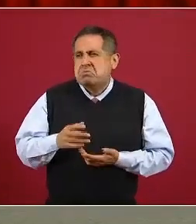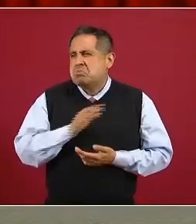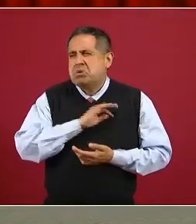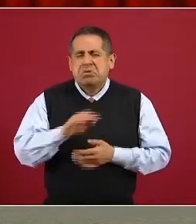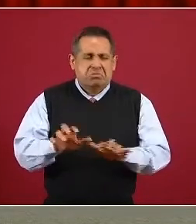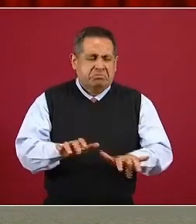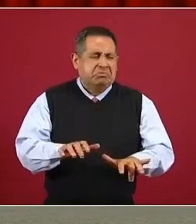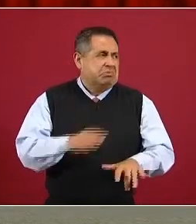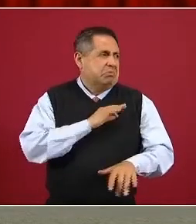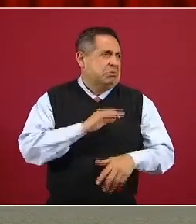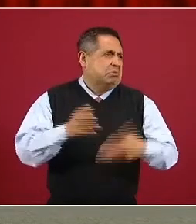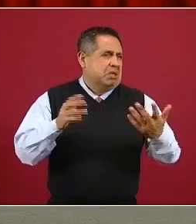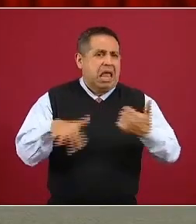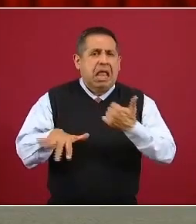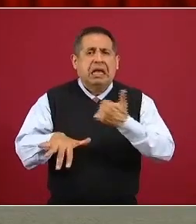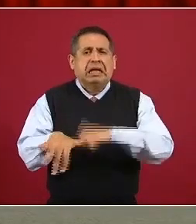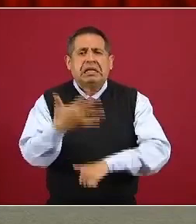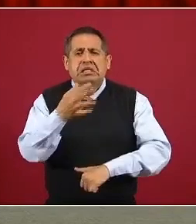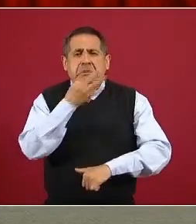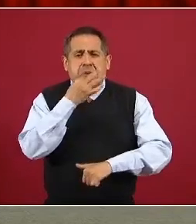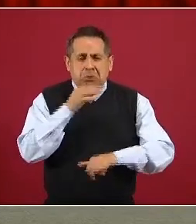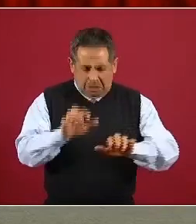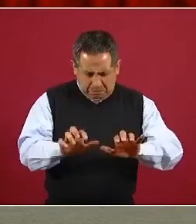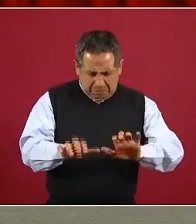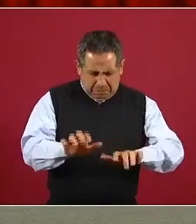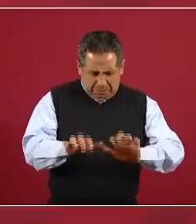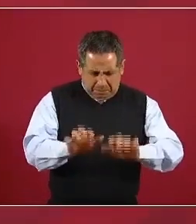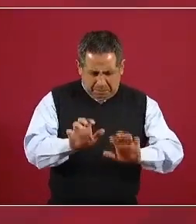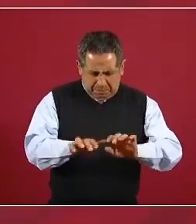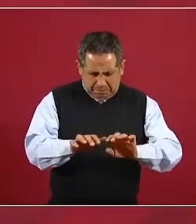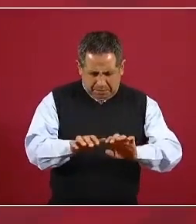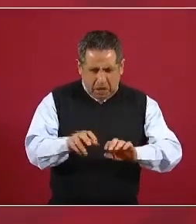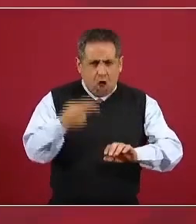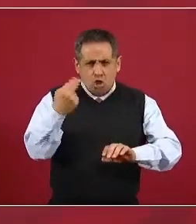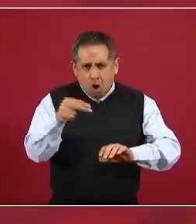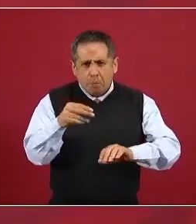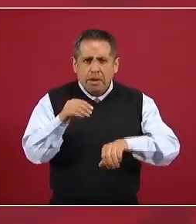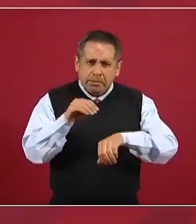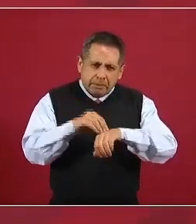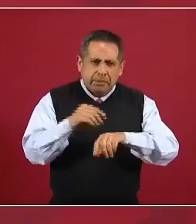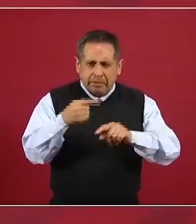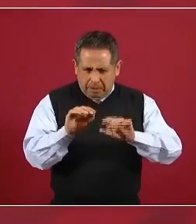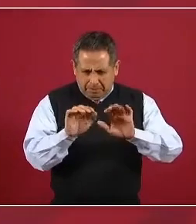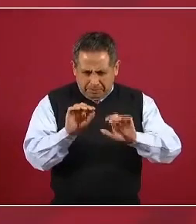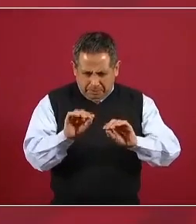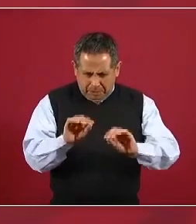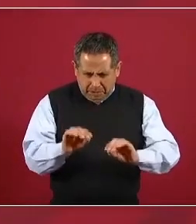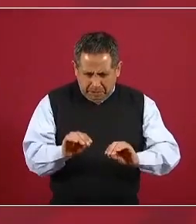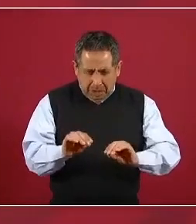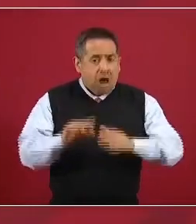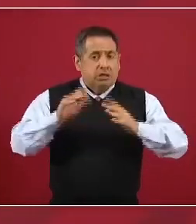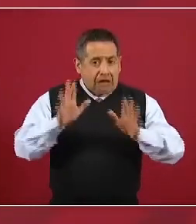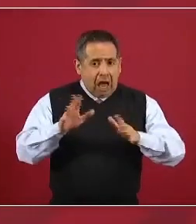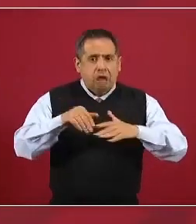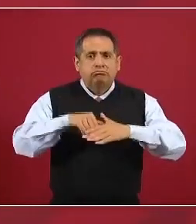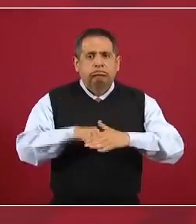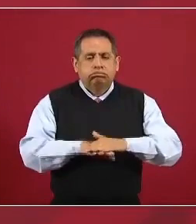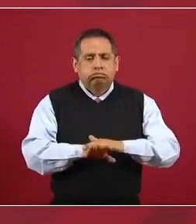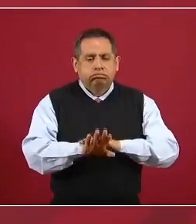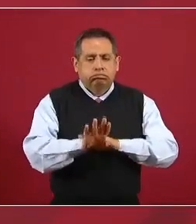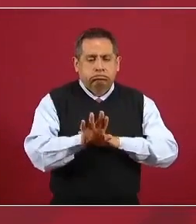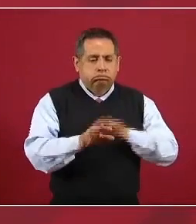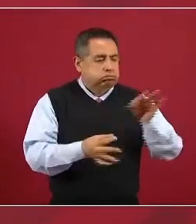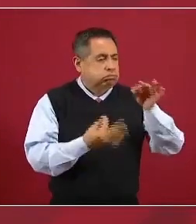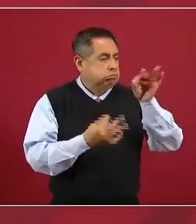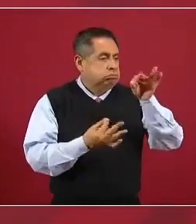más de 15 minutos, si acaso, cuando uno tiene toda la información a la mano, pero aquí vamos a estar